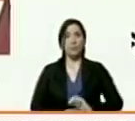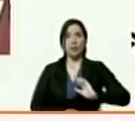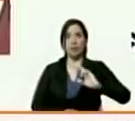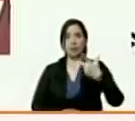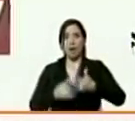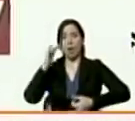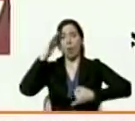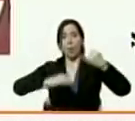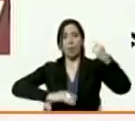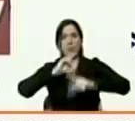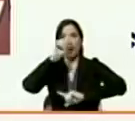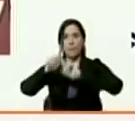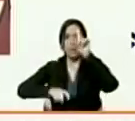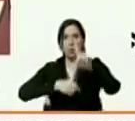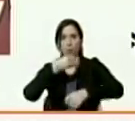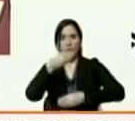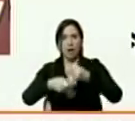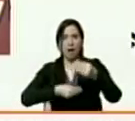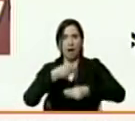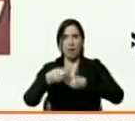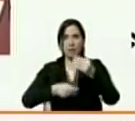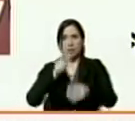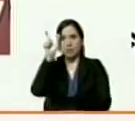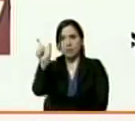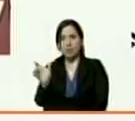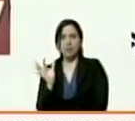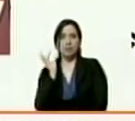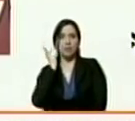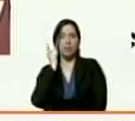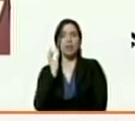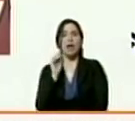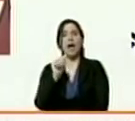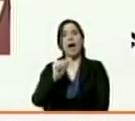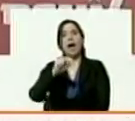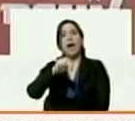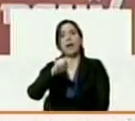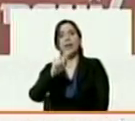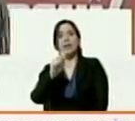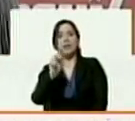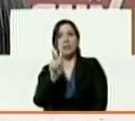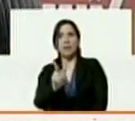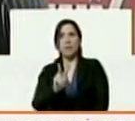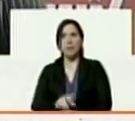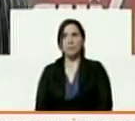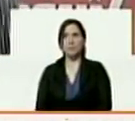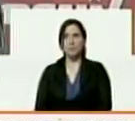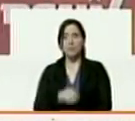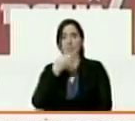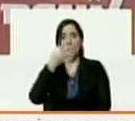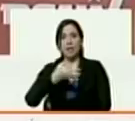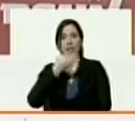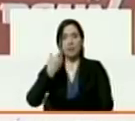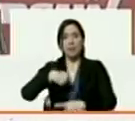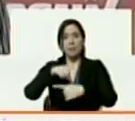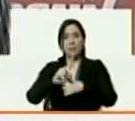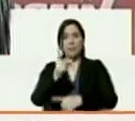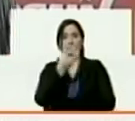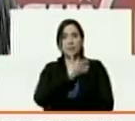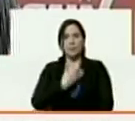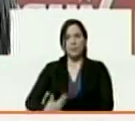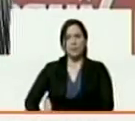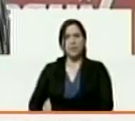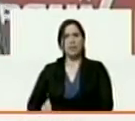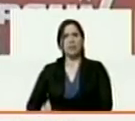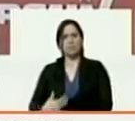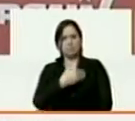y última pregunta la realiza Yorlián Arias por ANTV. Buenas tardes, primer vicepresidente. En primer lugar, quisiera